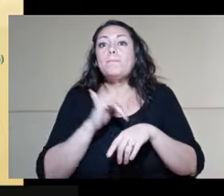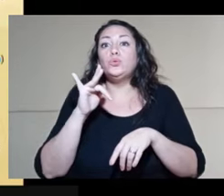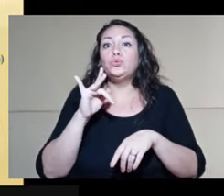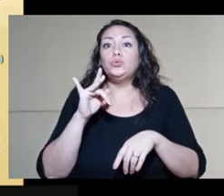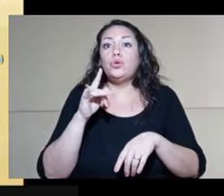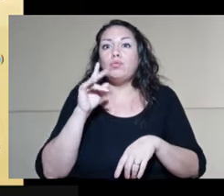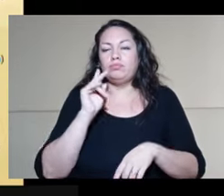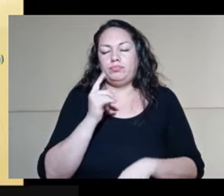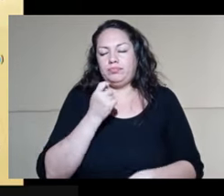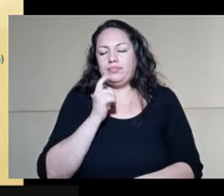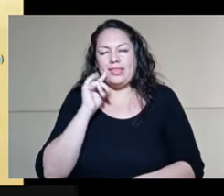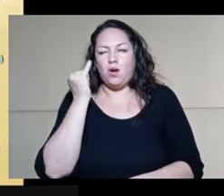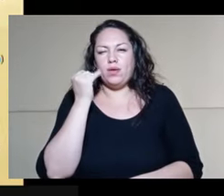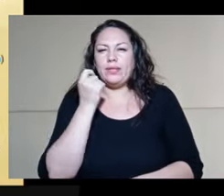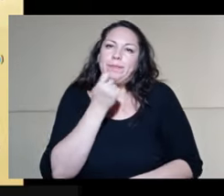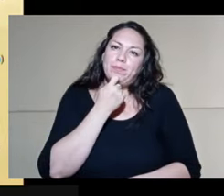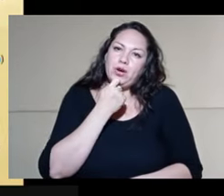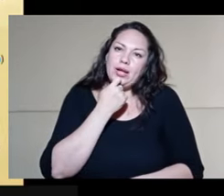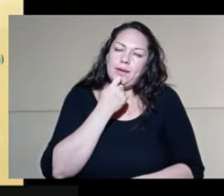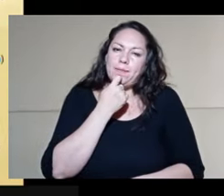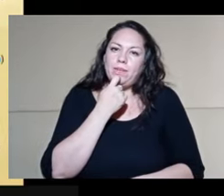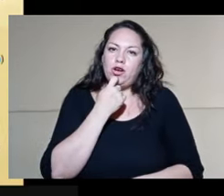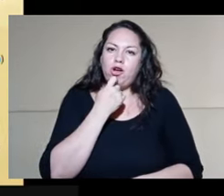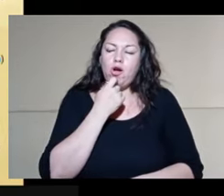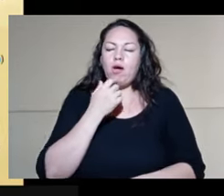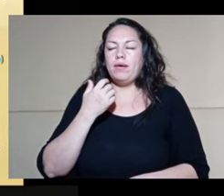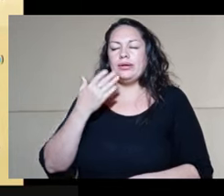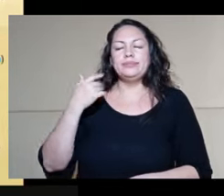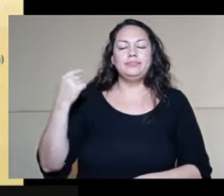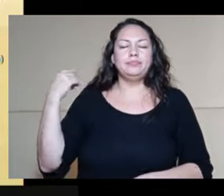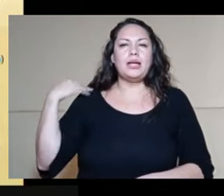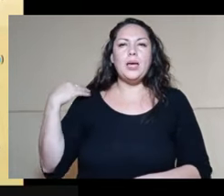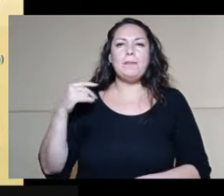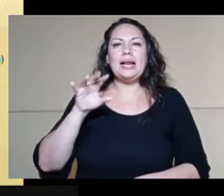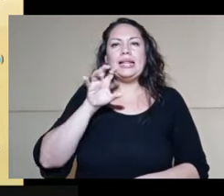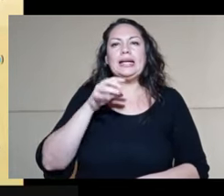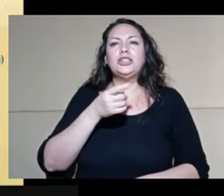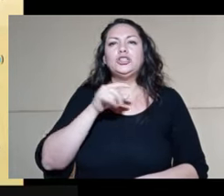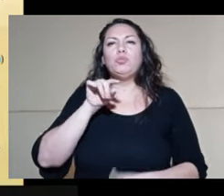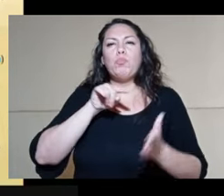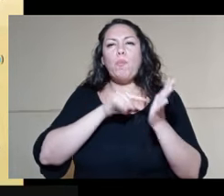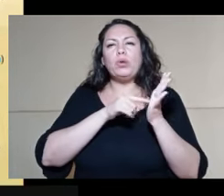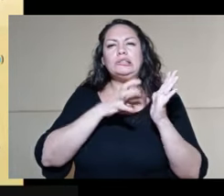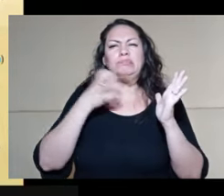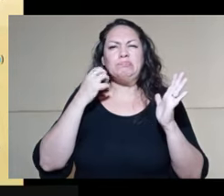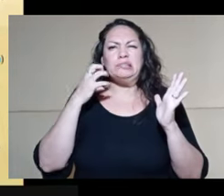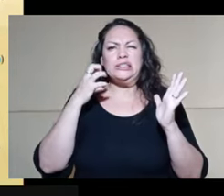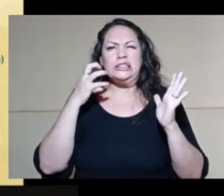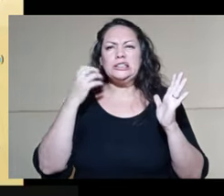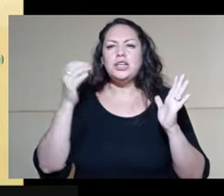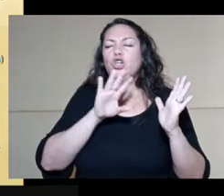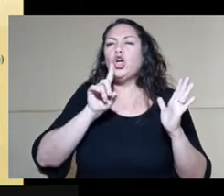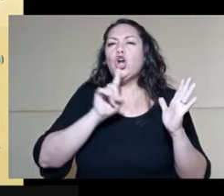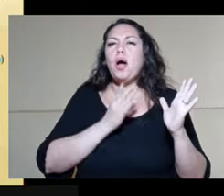Podemos localizar un punto, supónganse, a mí me toca en la espalda o me pica la espalda y me pica en un